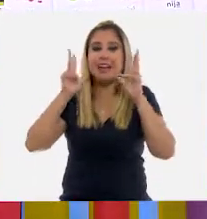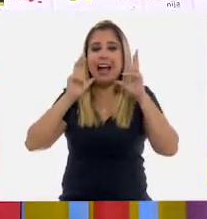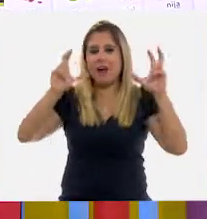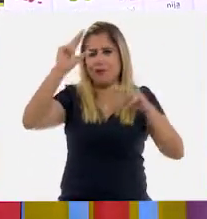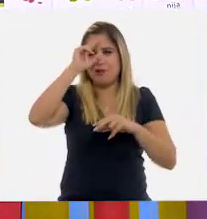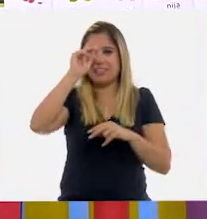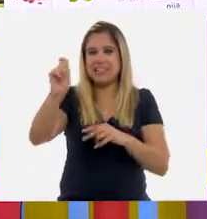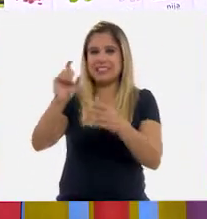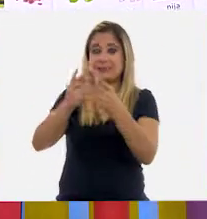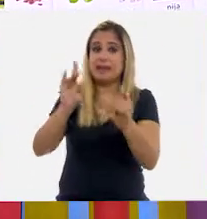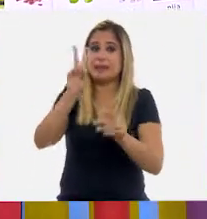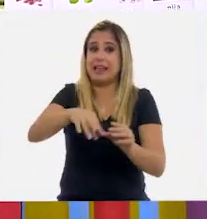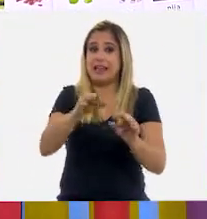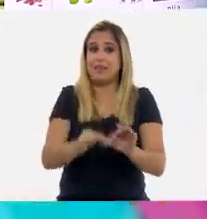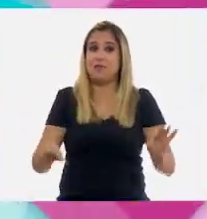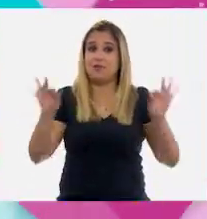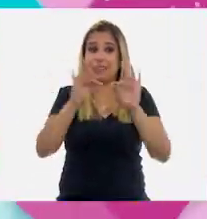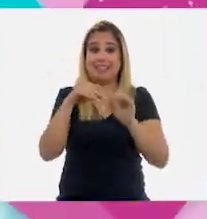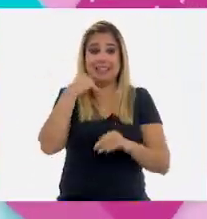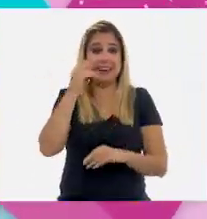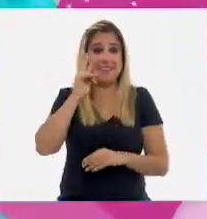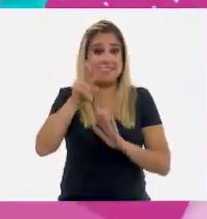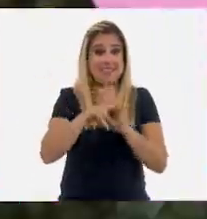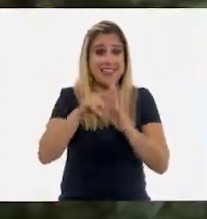Ajolisto, porque es bien importante. Vamos a verlo.